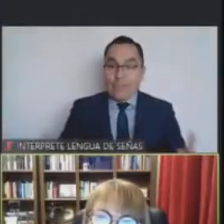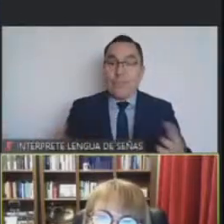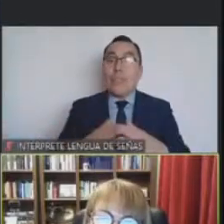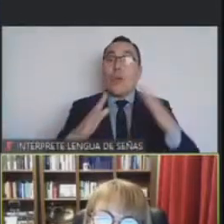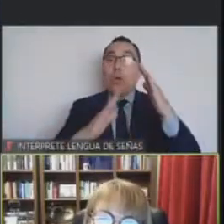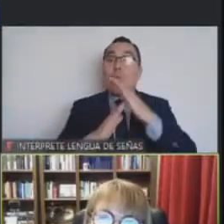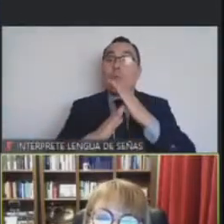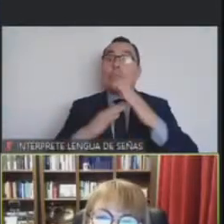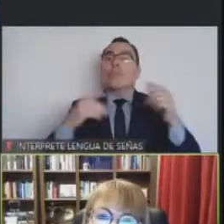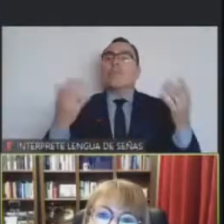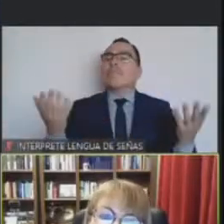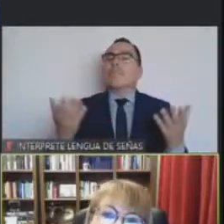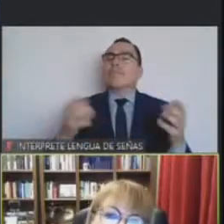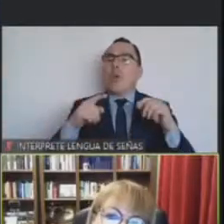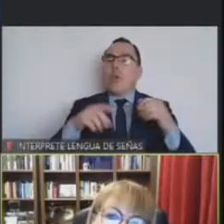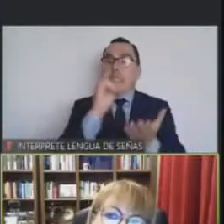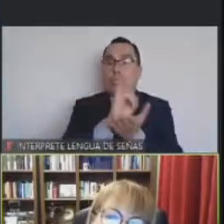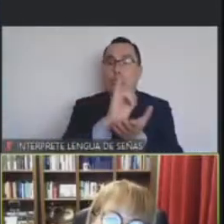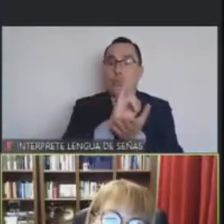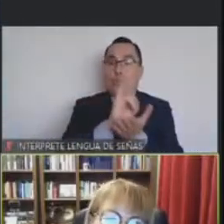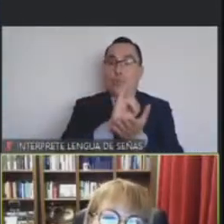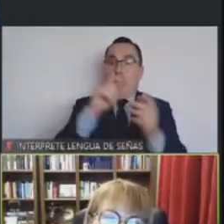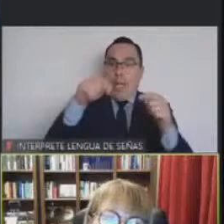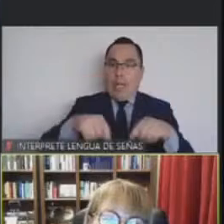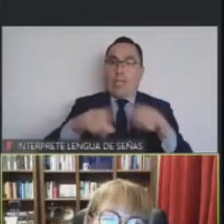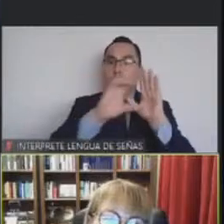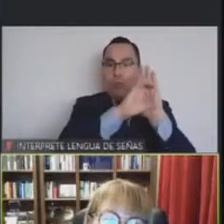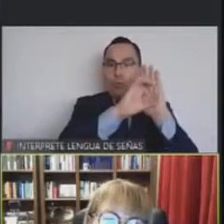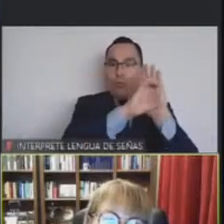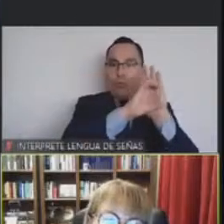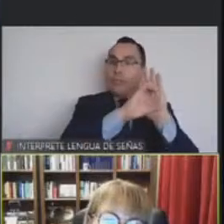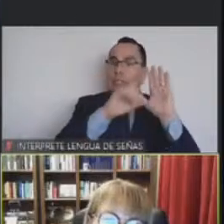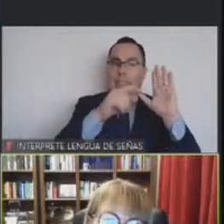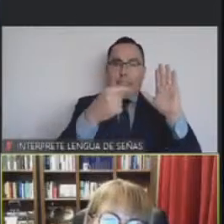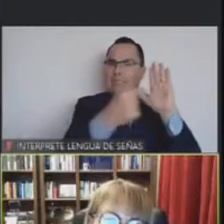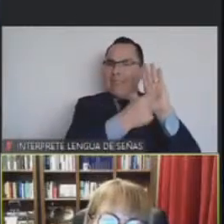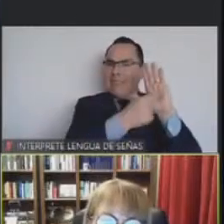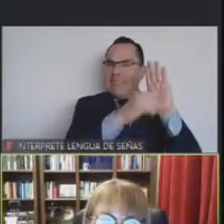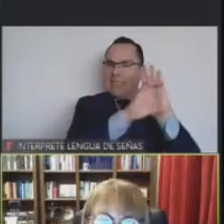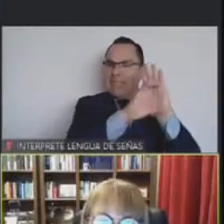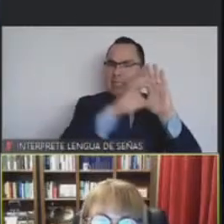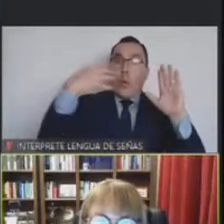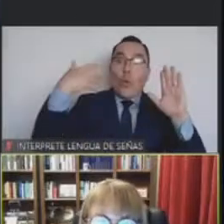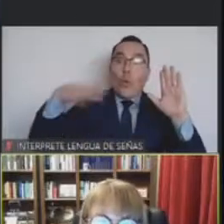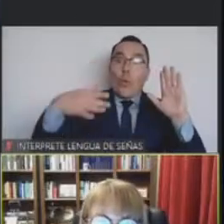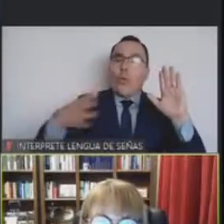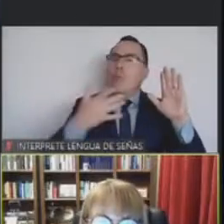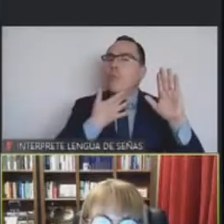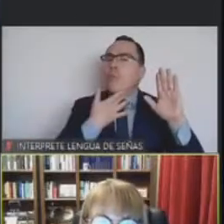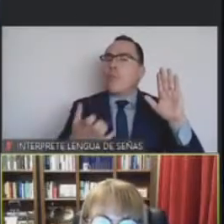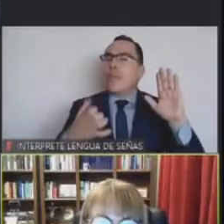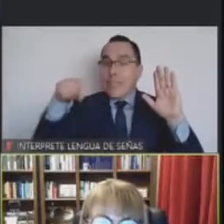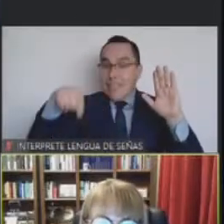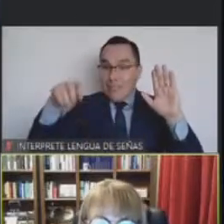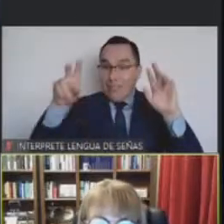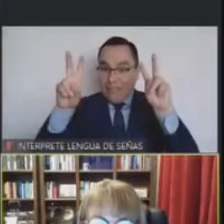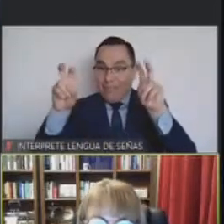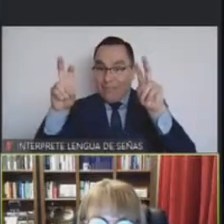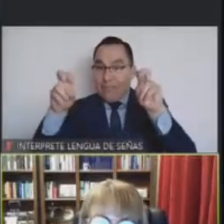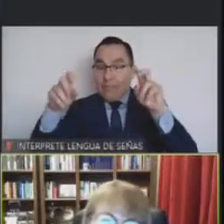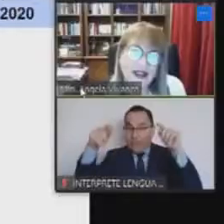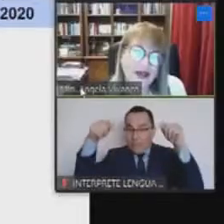no solamente institucional, sino constitucional muy importante, porque muchos de estos temas que nosotros